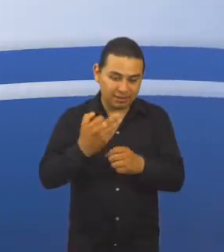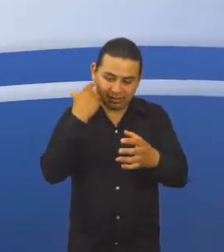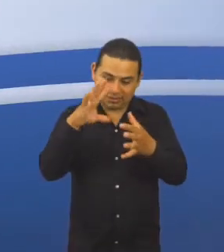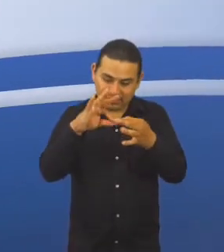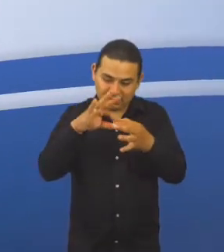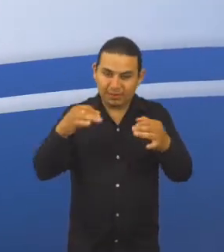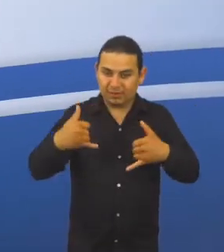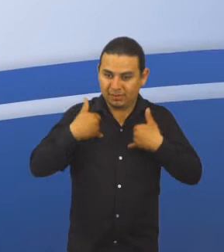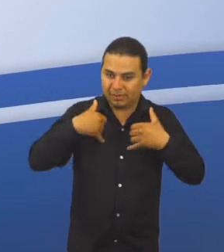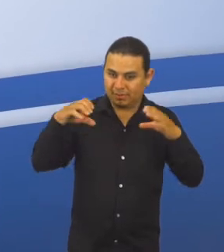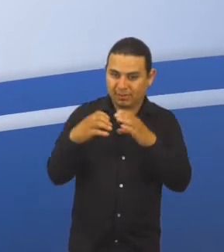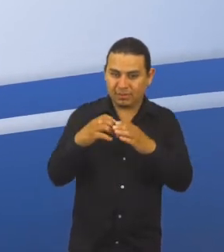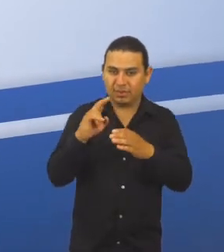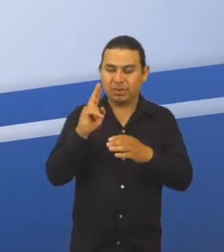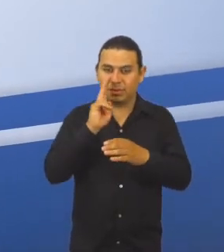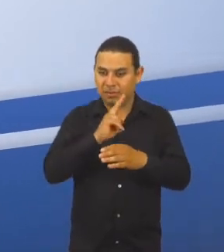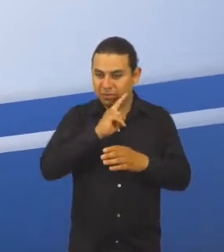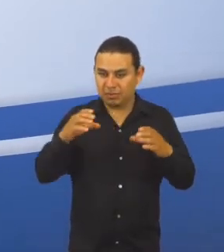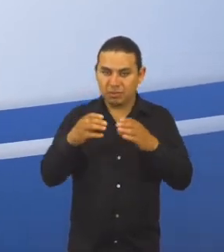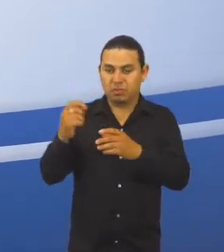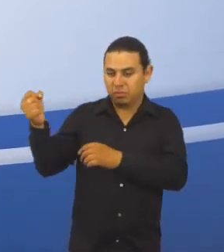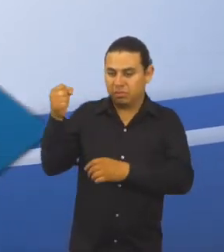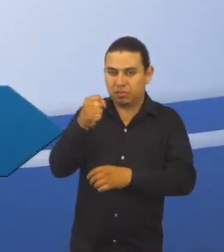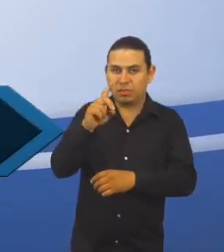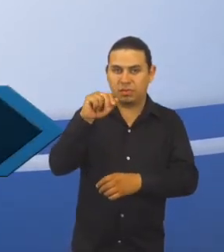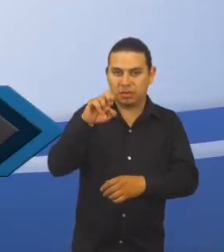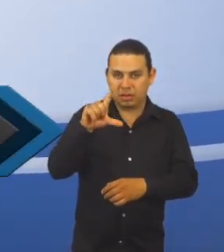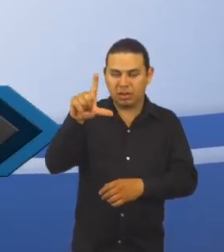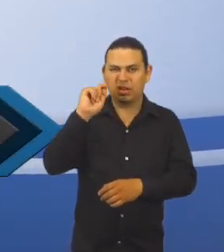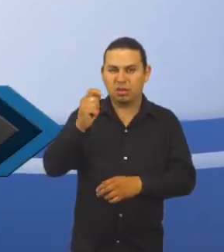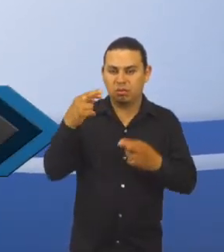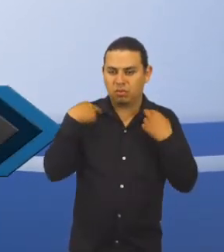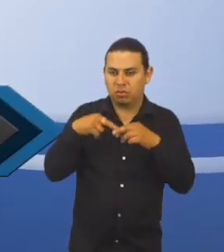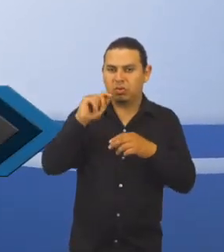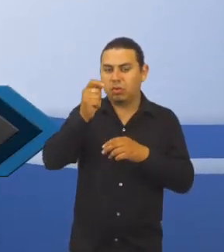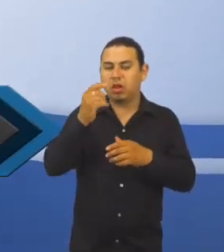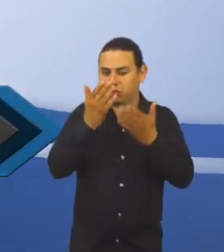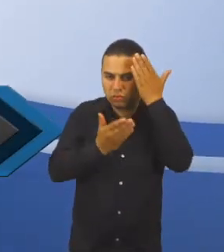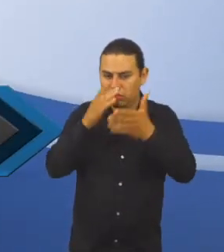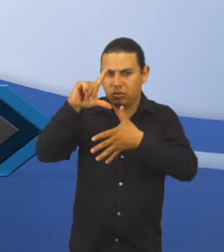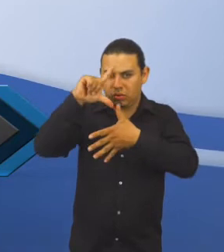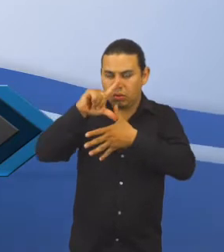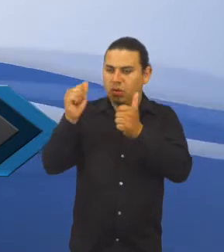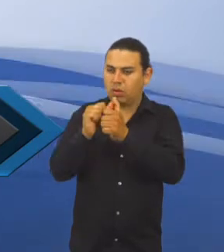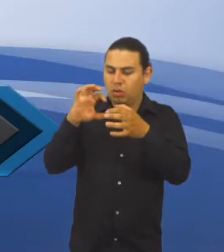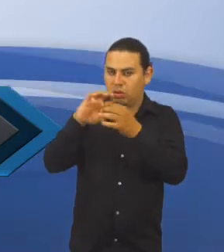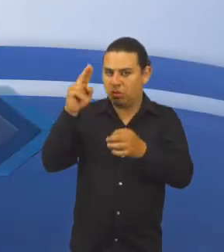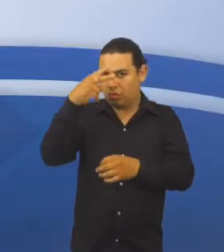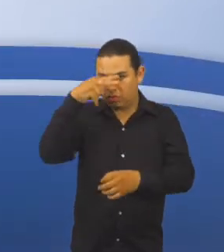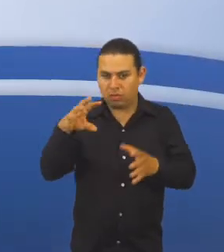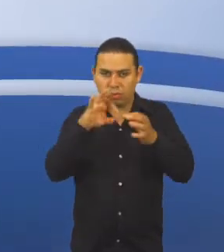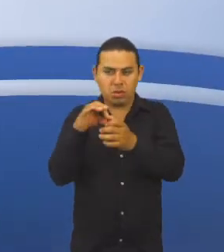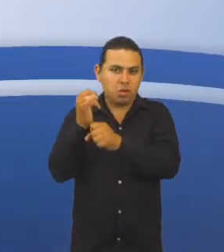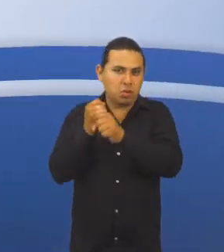¿Qué tal? Hoy quiero platicarte que los jóvenes del IS UAPJO trajeron al académico Daniel Iclán, doctor en estudios latinoamericanos por